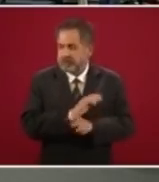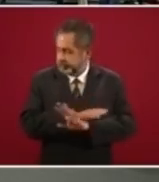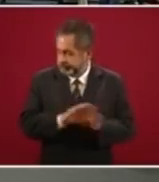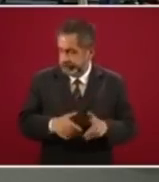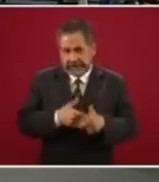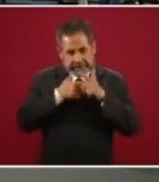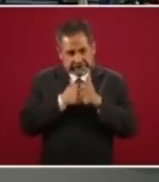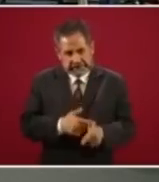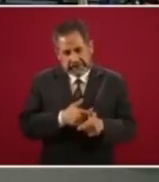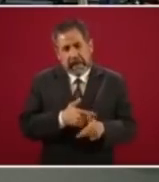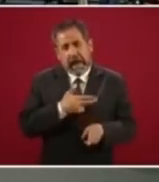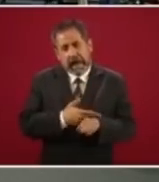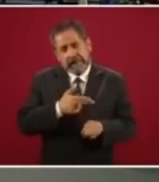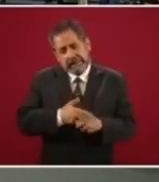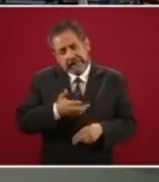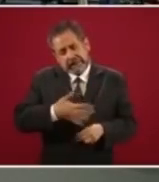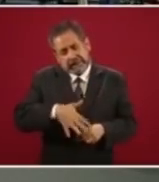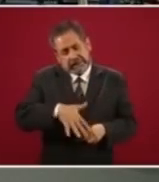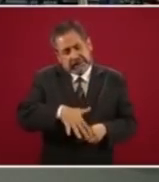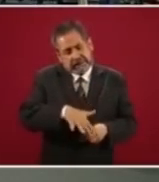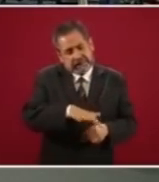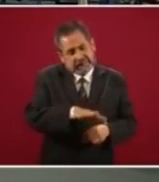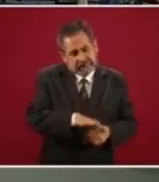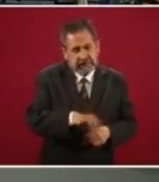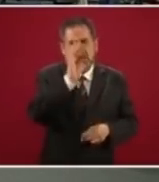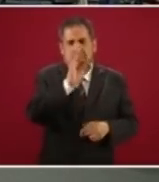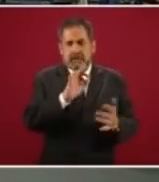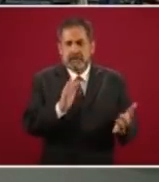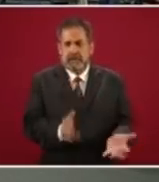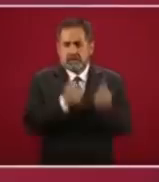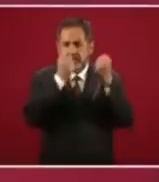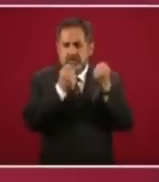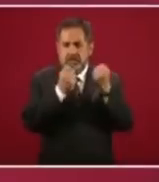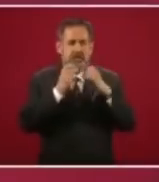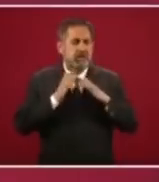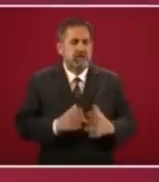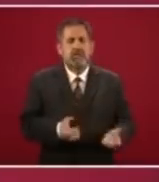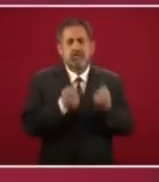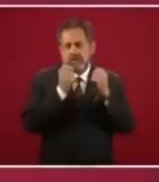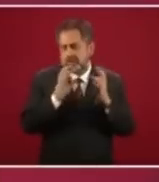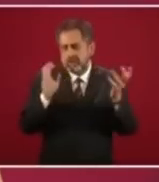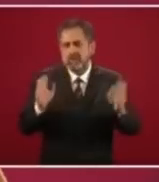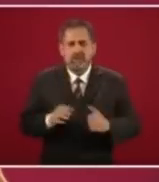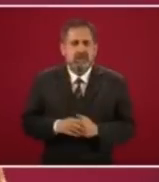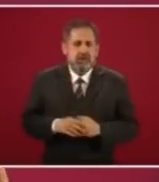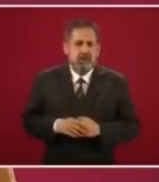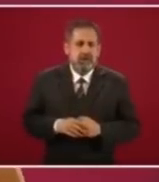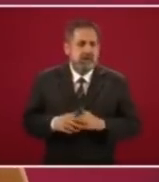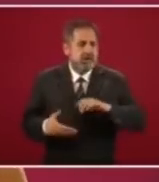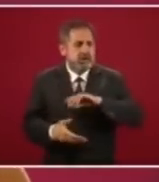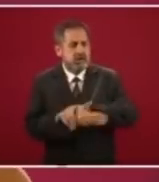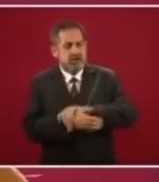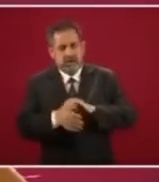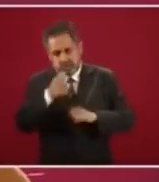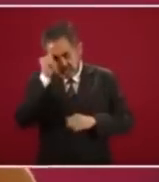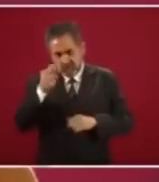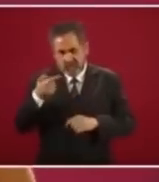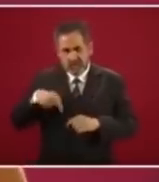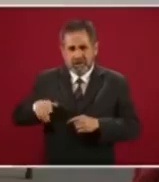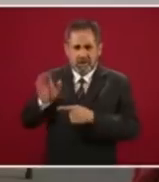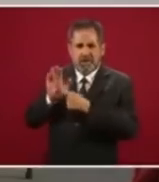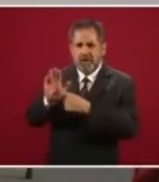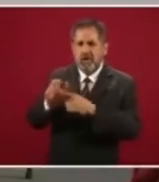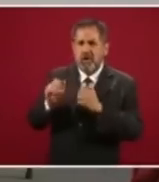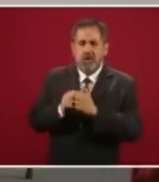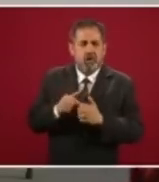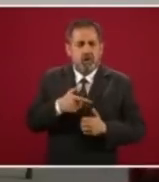que logremos el rescate. Se hizo un convenio, como aquí lo presentamos, con